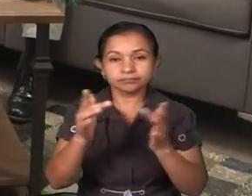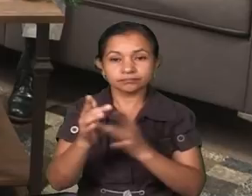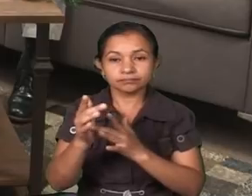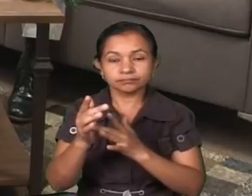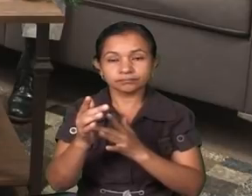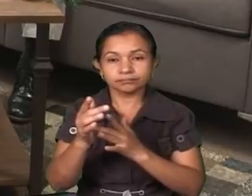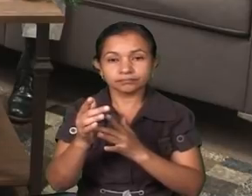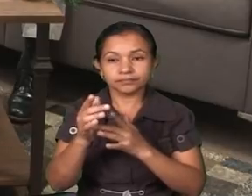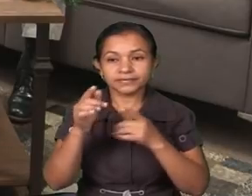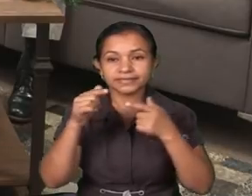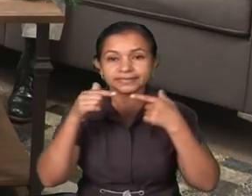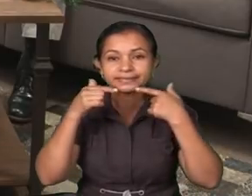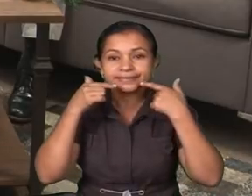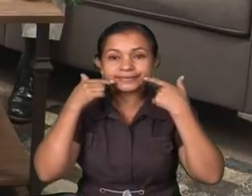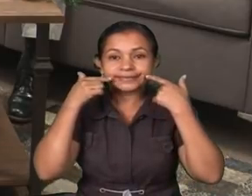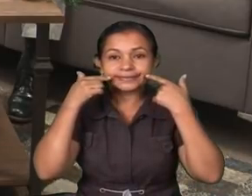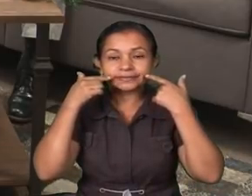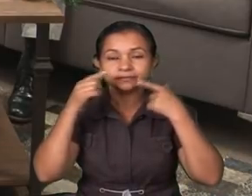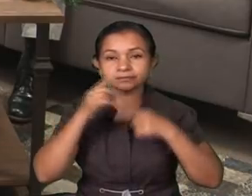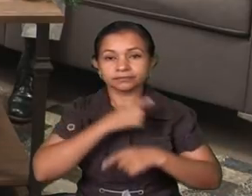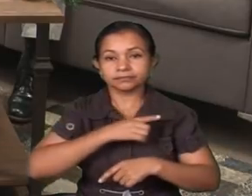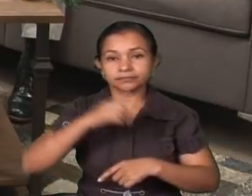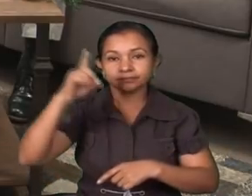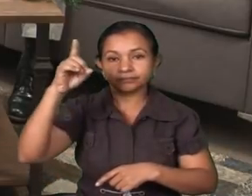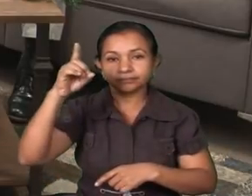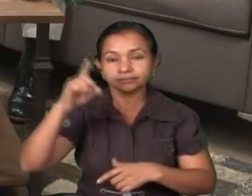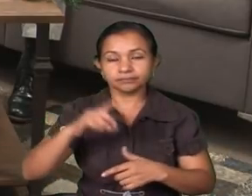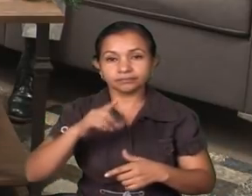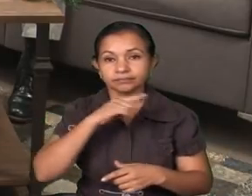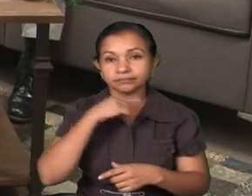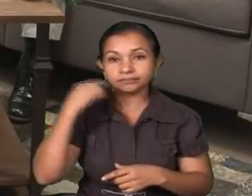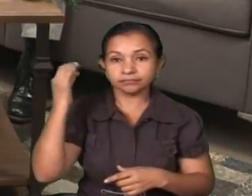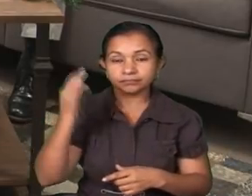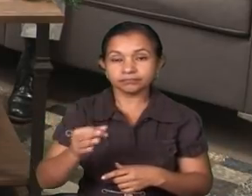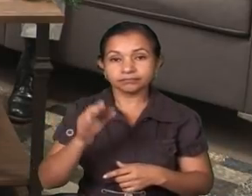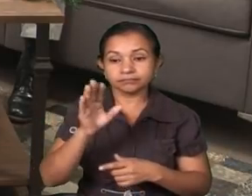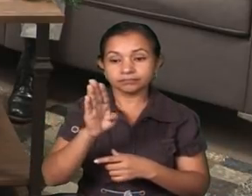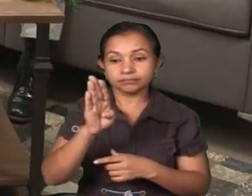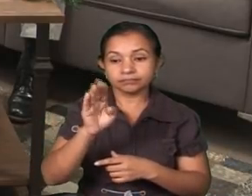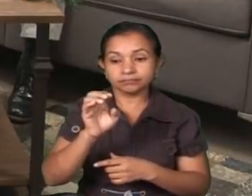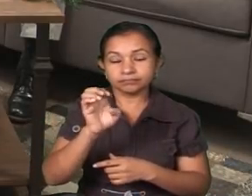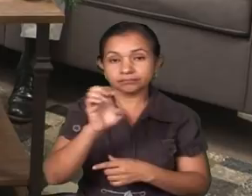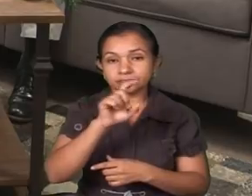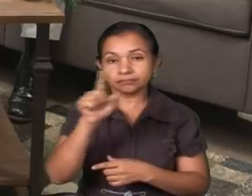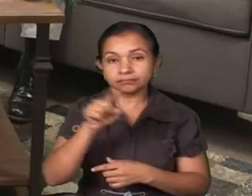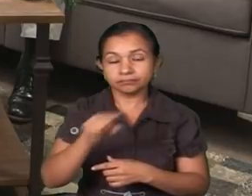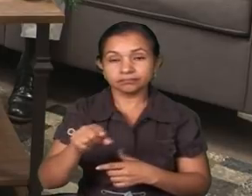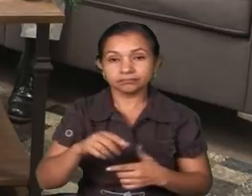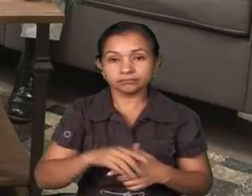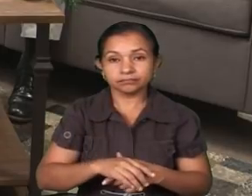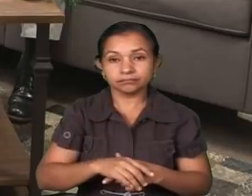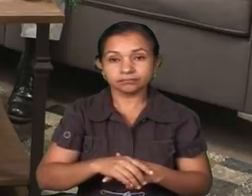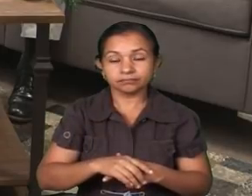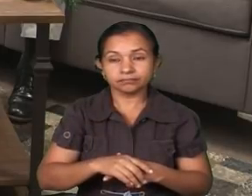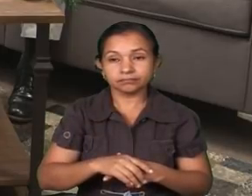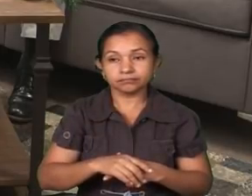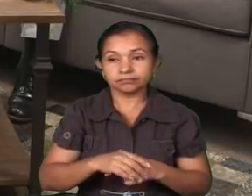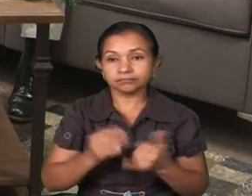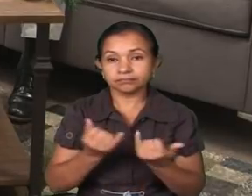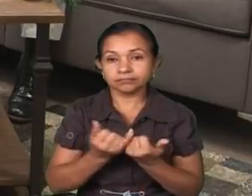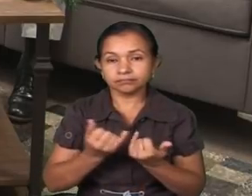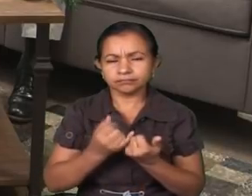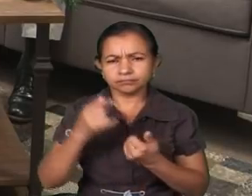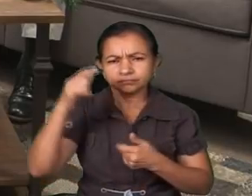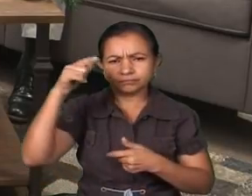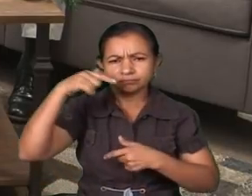cara sonriente de Dios. Estoy seguro que don Silvio Báez se va a encontrar con una cara con el